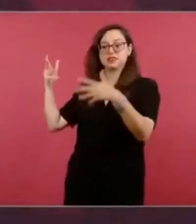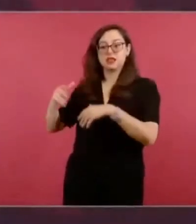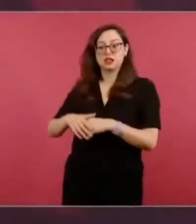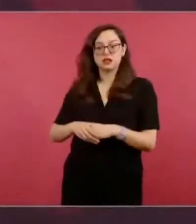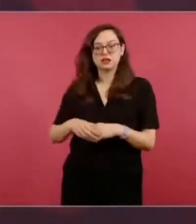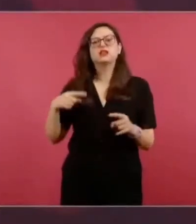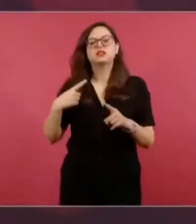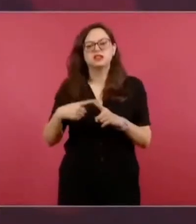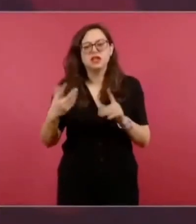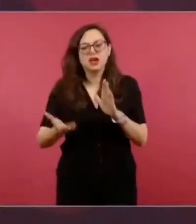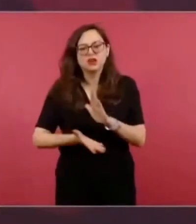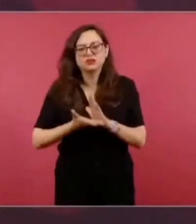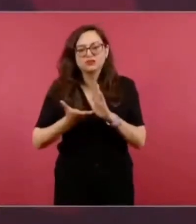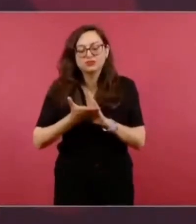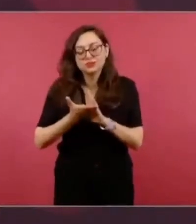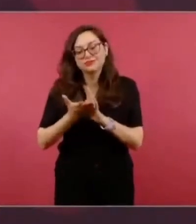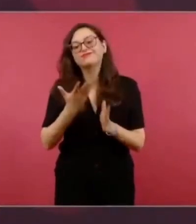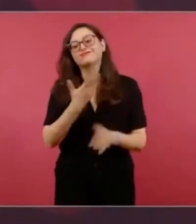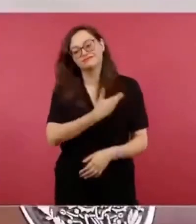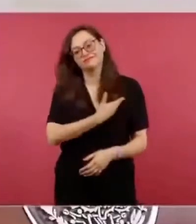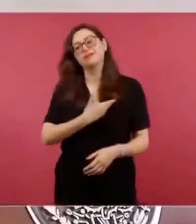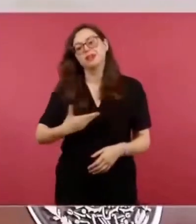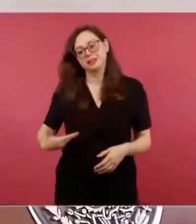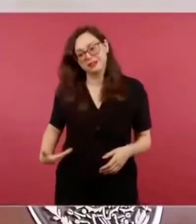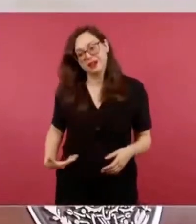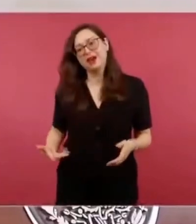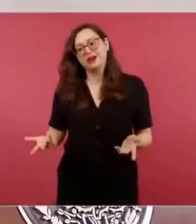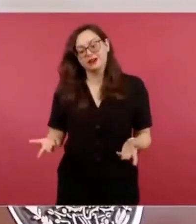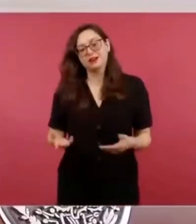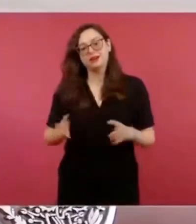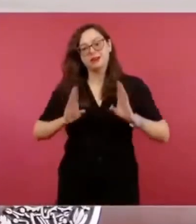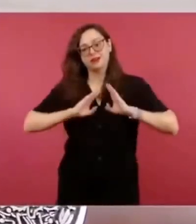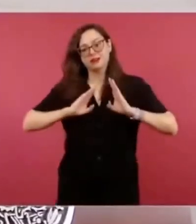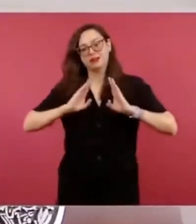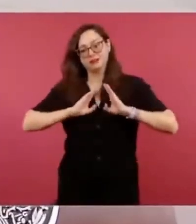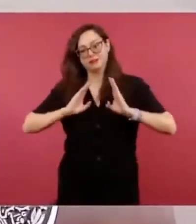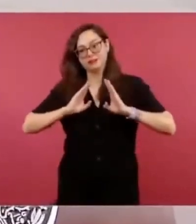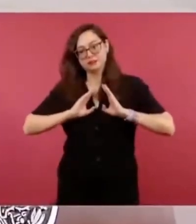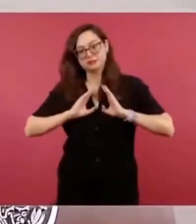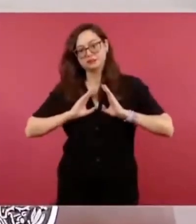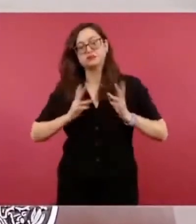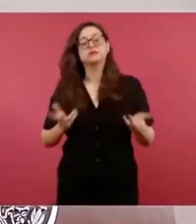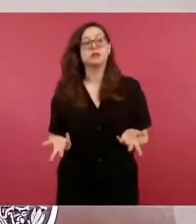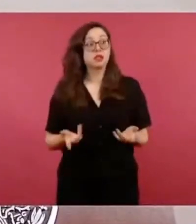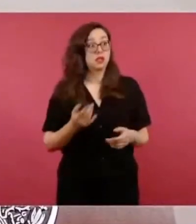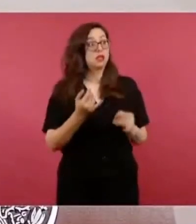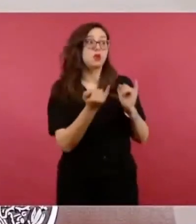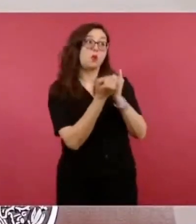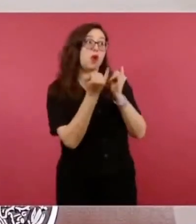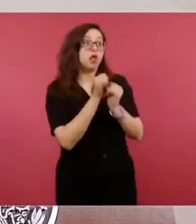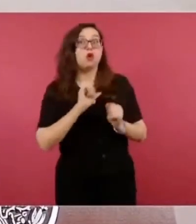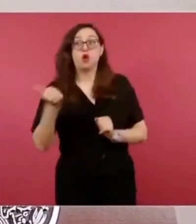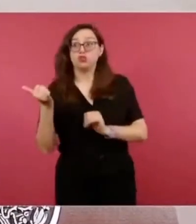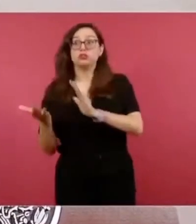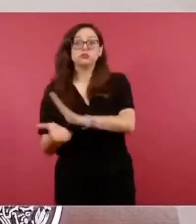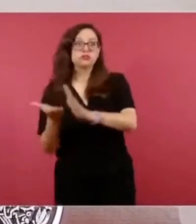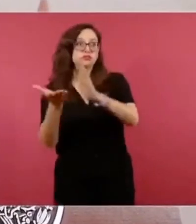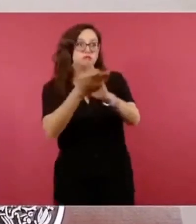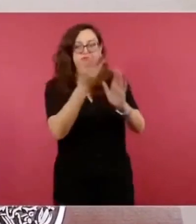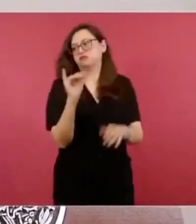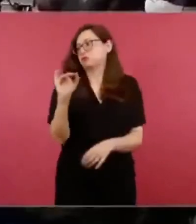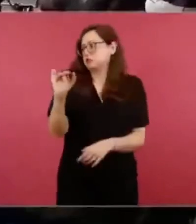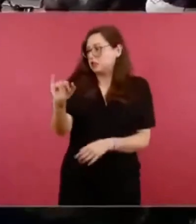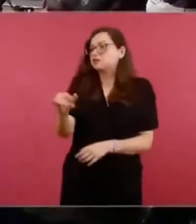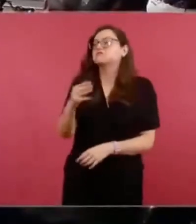construidos por los ingenieros militares. Como muchas obras. Como muchas otras.